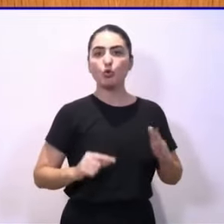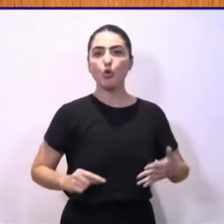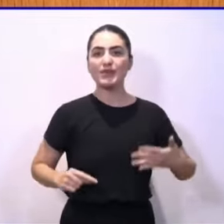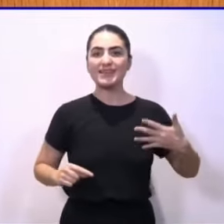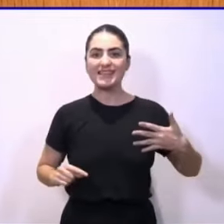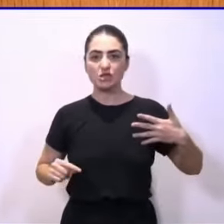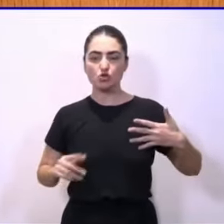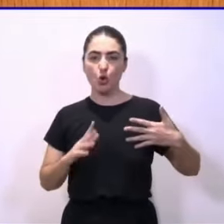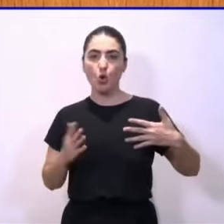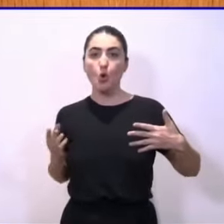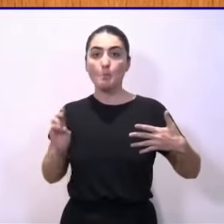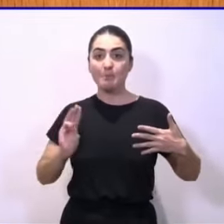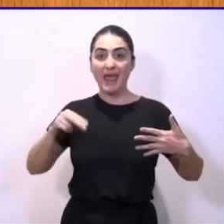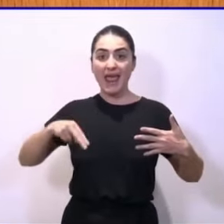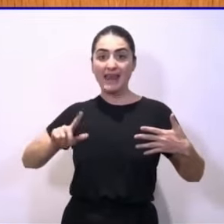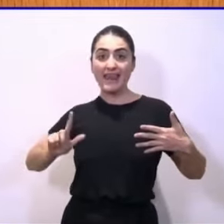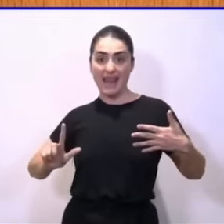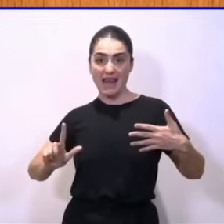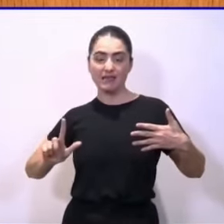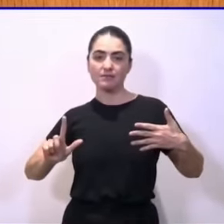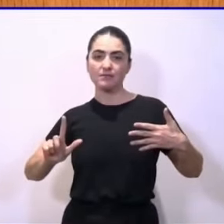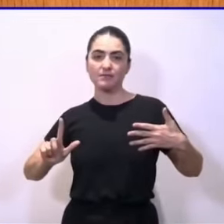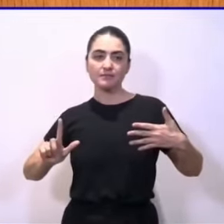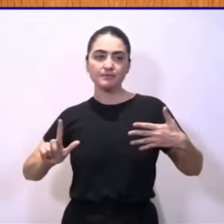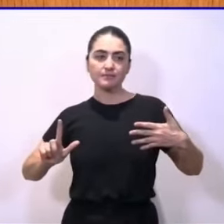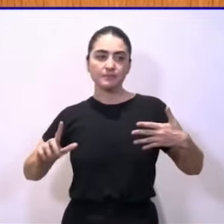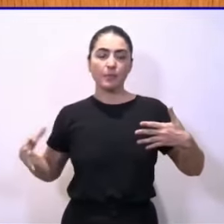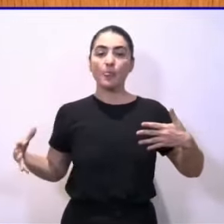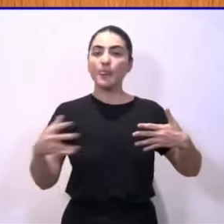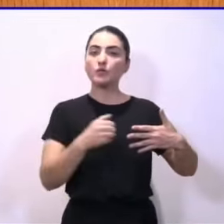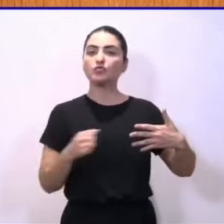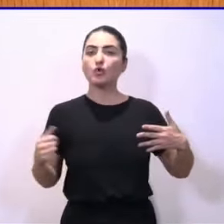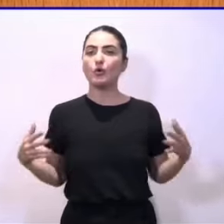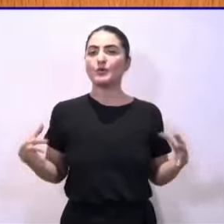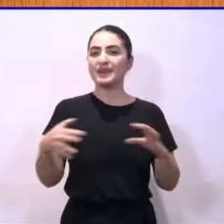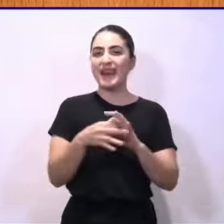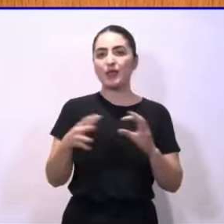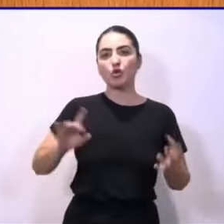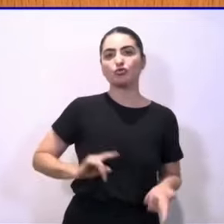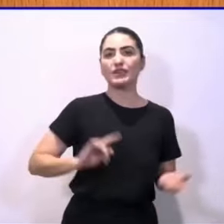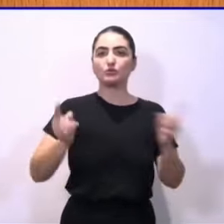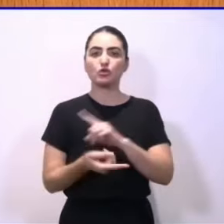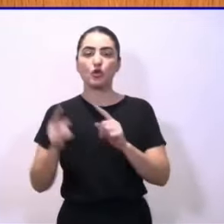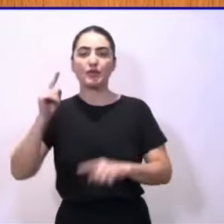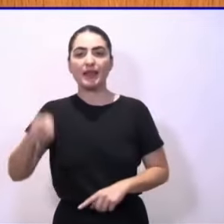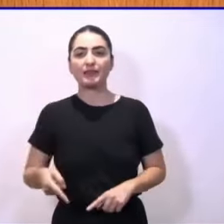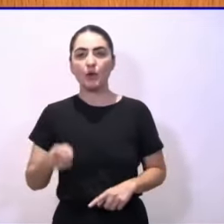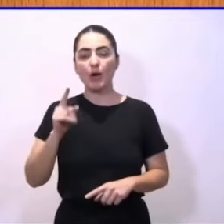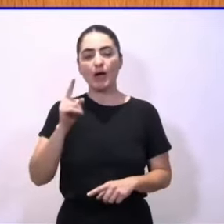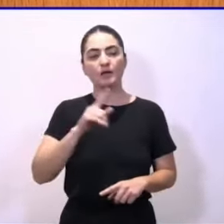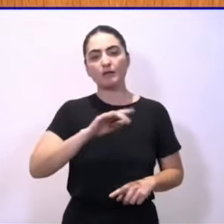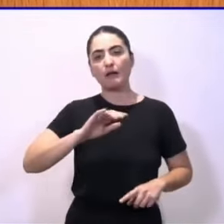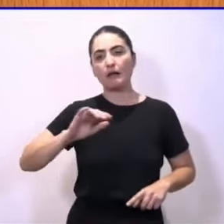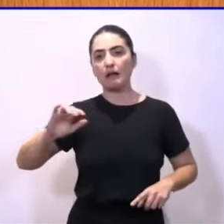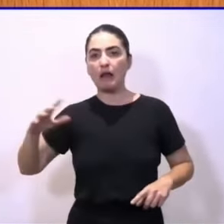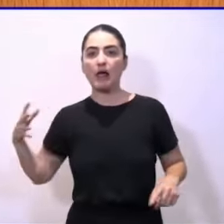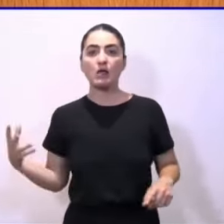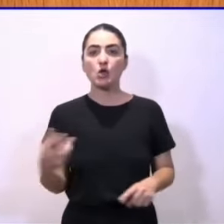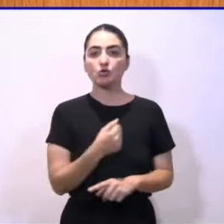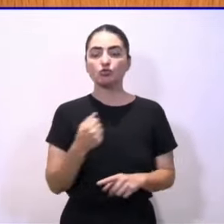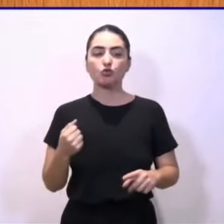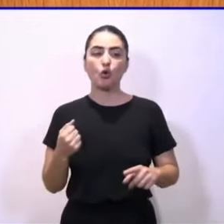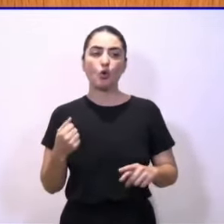de esta proposición no de ley, más allá de todo lo que tiene que ver con la transposición de la Directiva 1999/70, todo lo que tiene que ver con